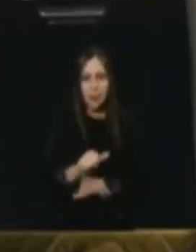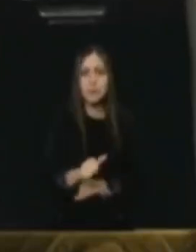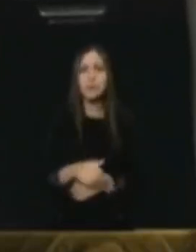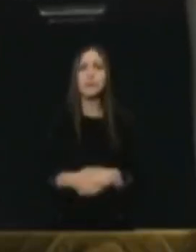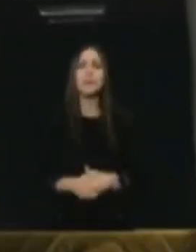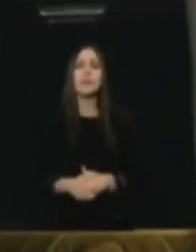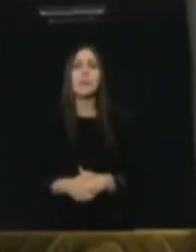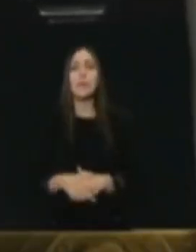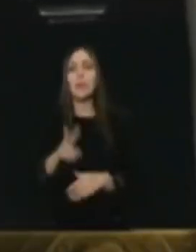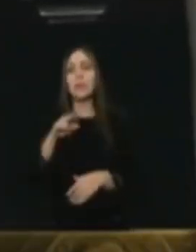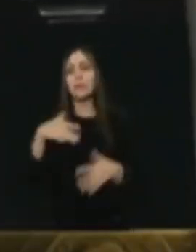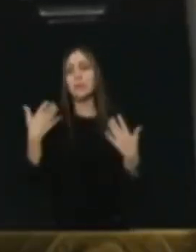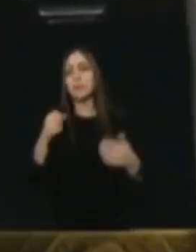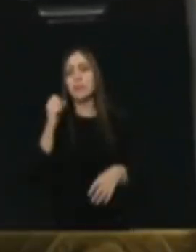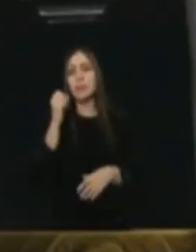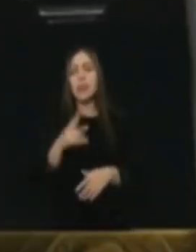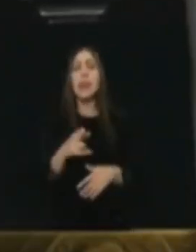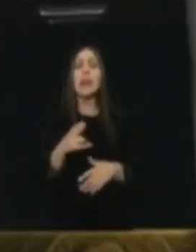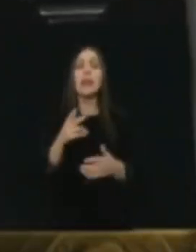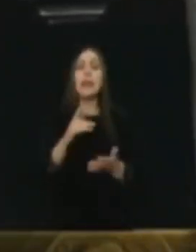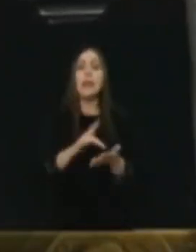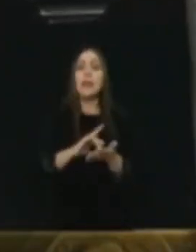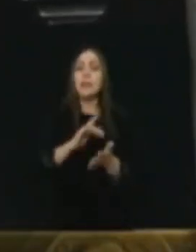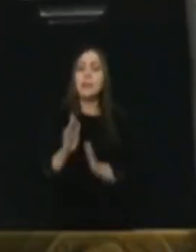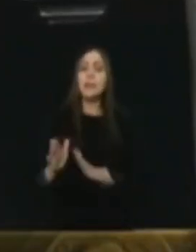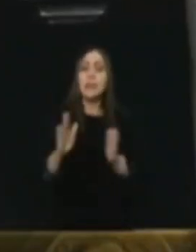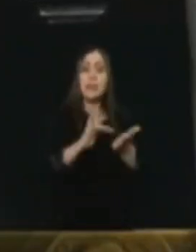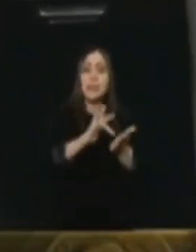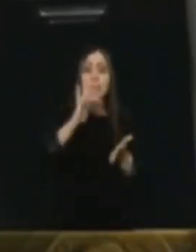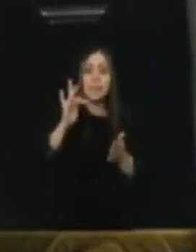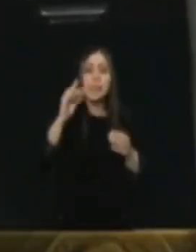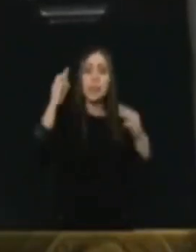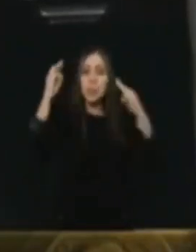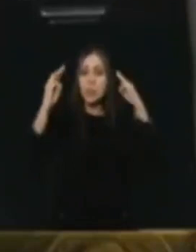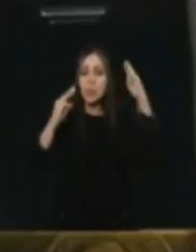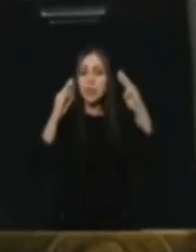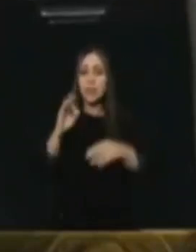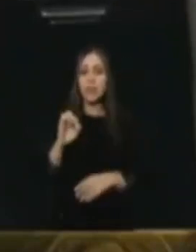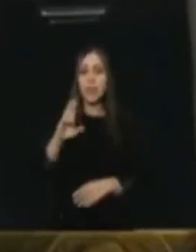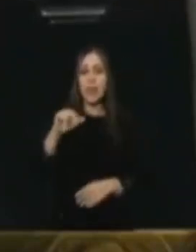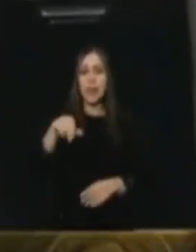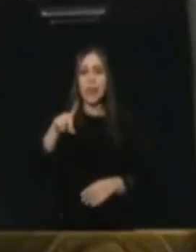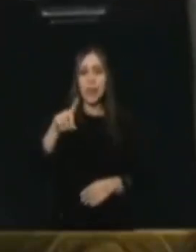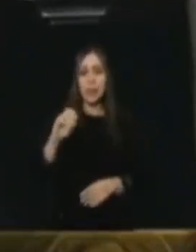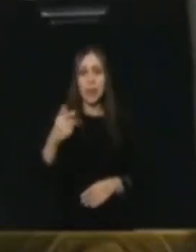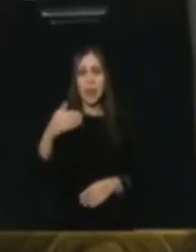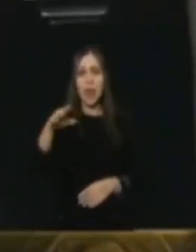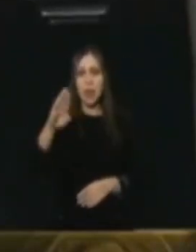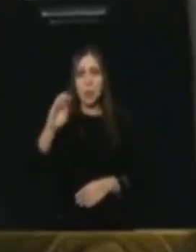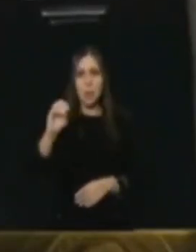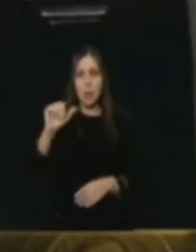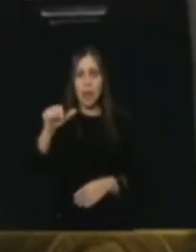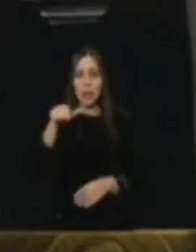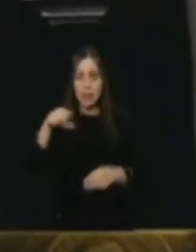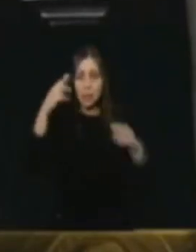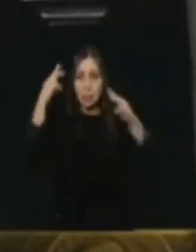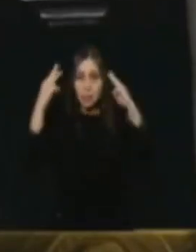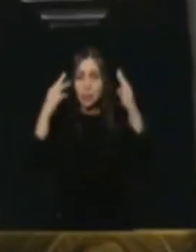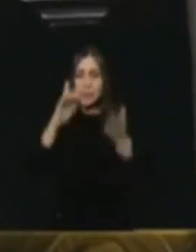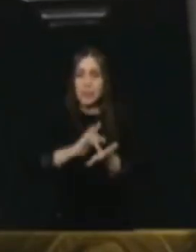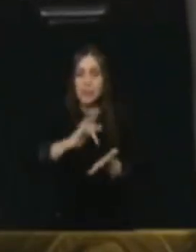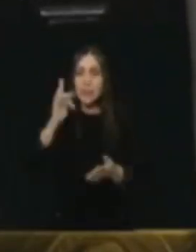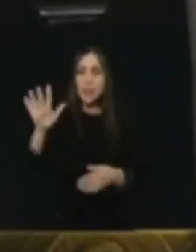Museo Fernando Gamboa, Europa pudo asombrarse con nuestro arte